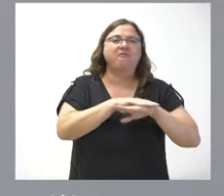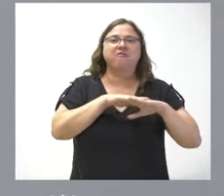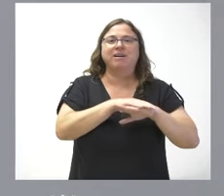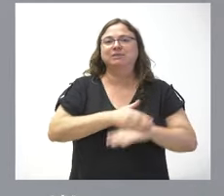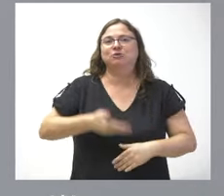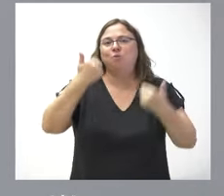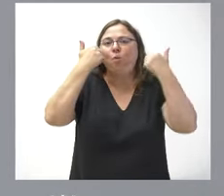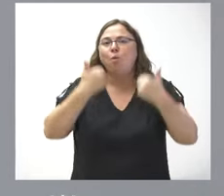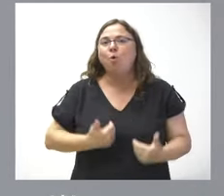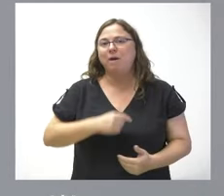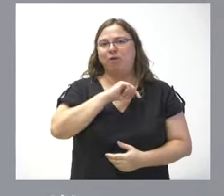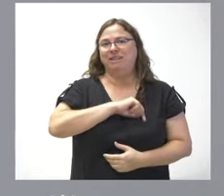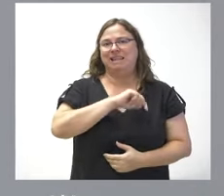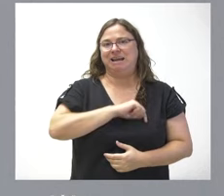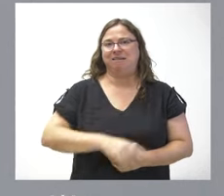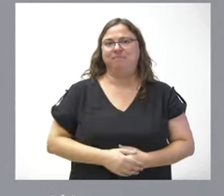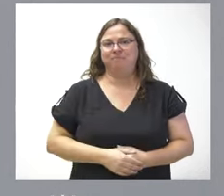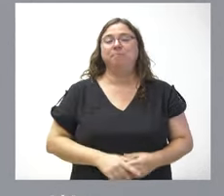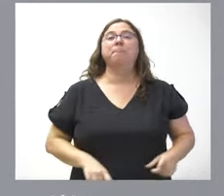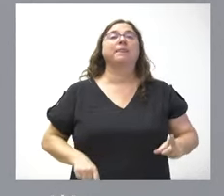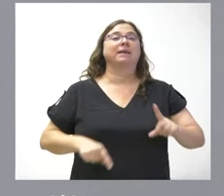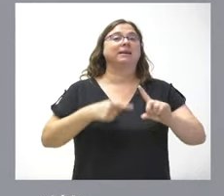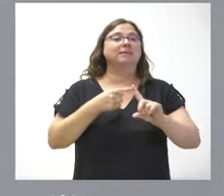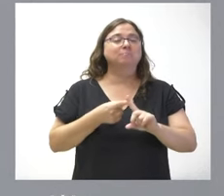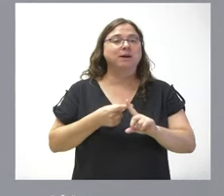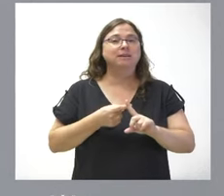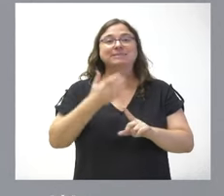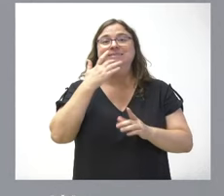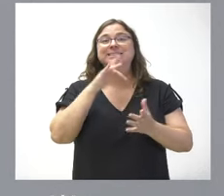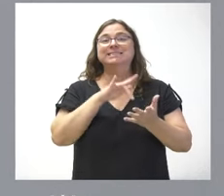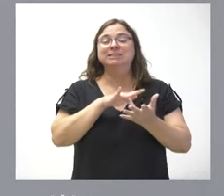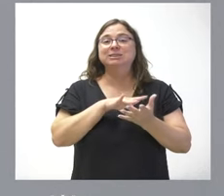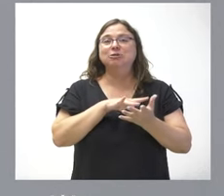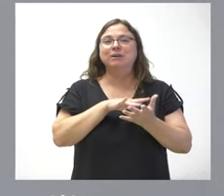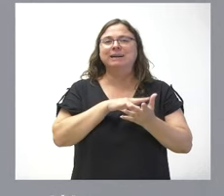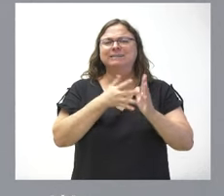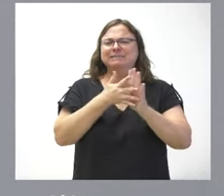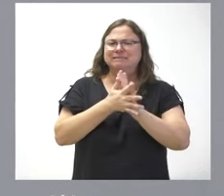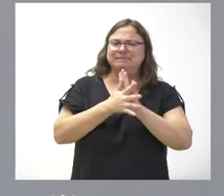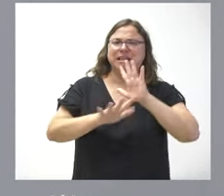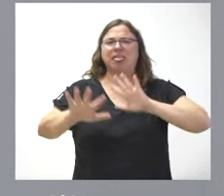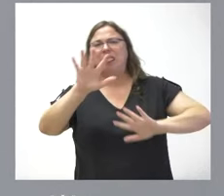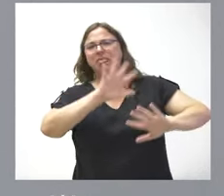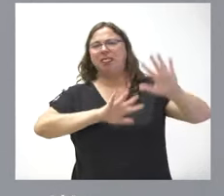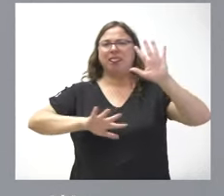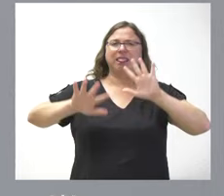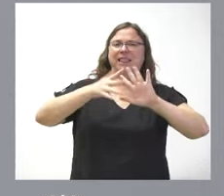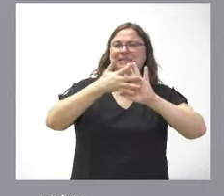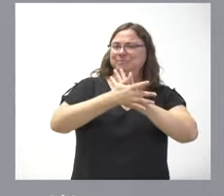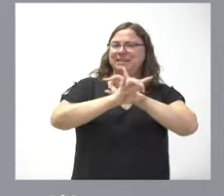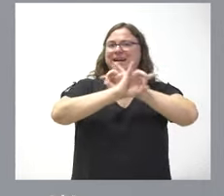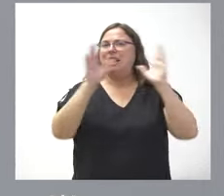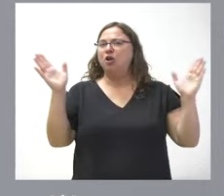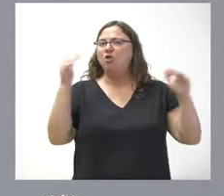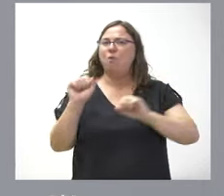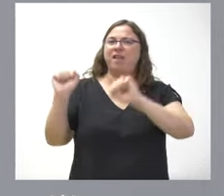ser humano si a eso unimos una posición de bastante indefinición en torno a la defensa de los intereses de castilla León